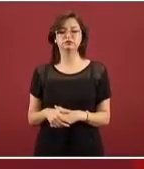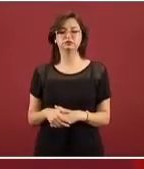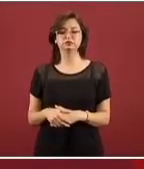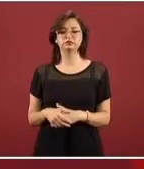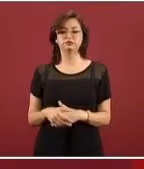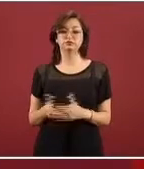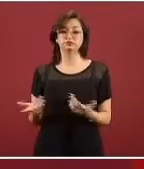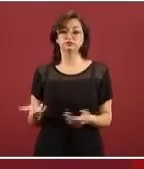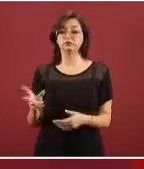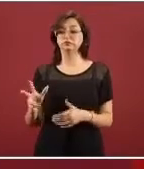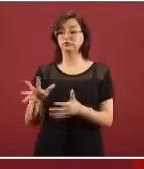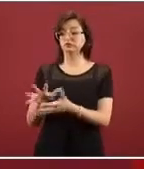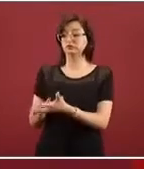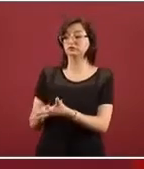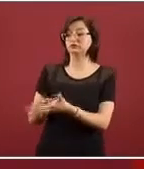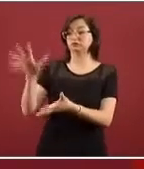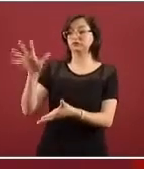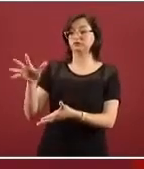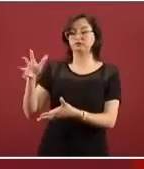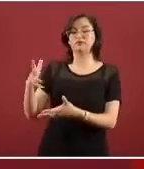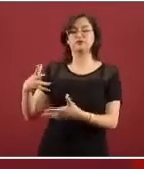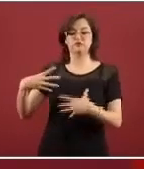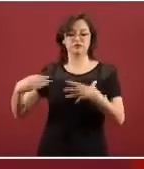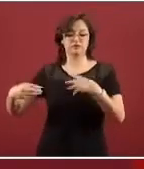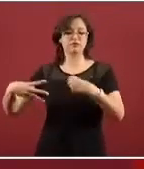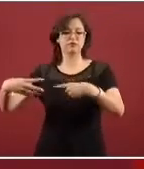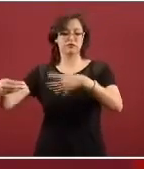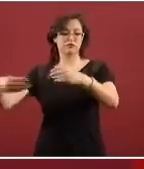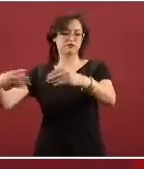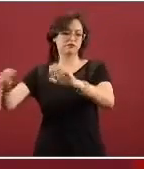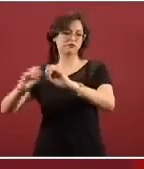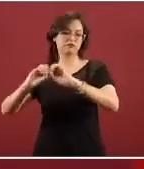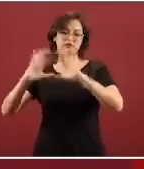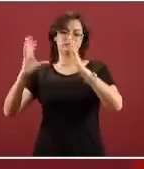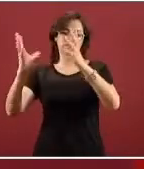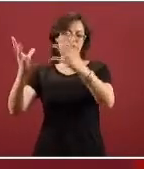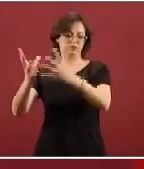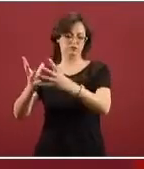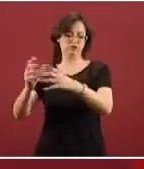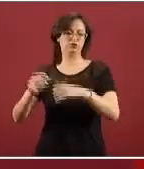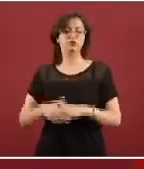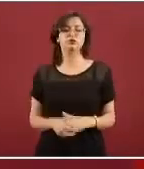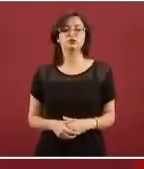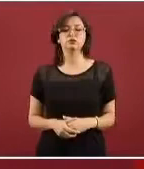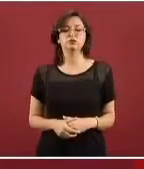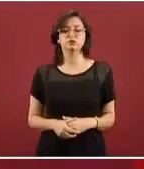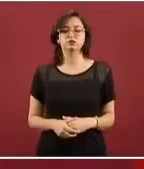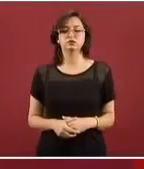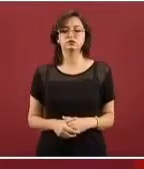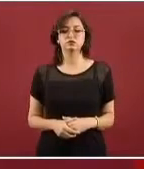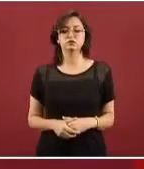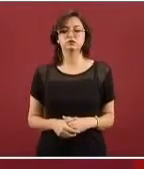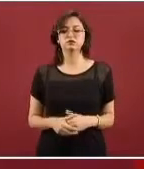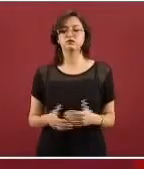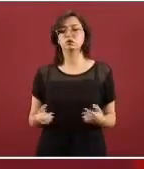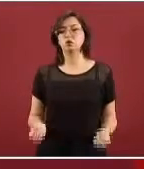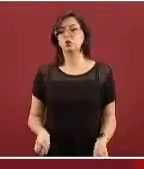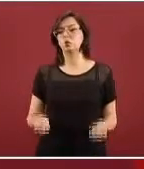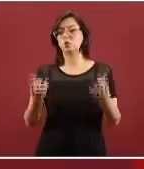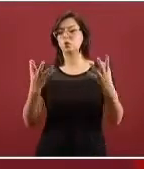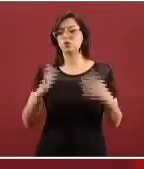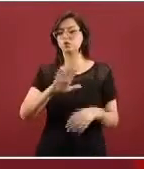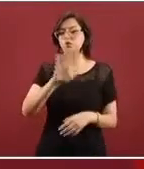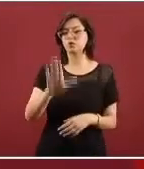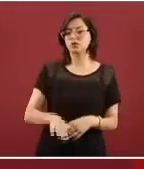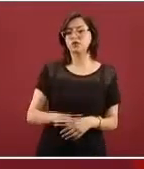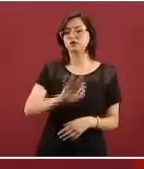fuerza de infección, es un nombre técnico que lleva a la propagación del virus. Esto es a nivel mundial. La letalidad, que es la proporción